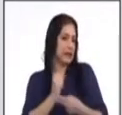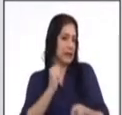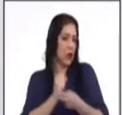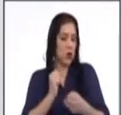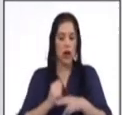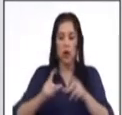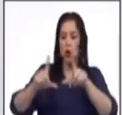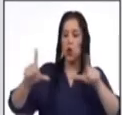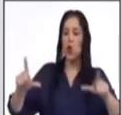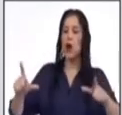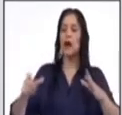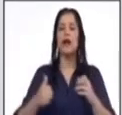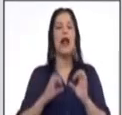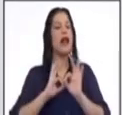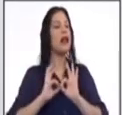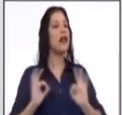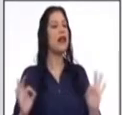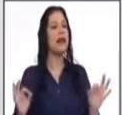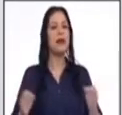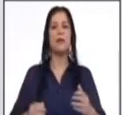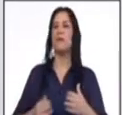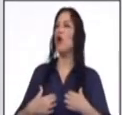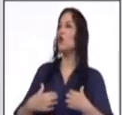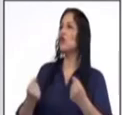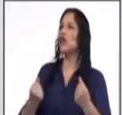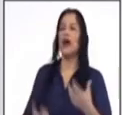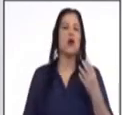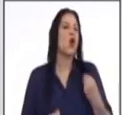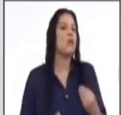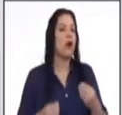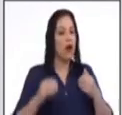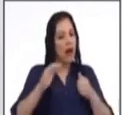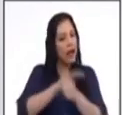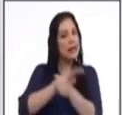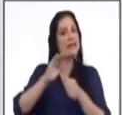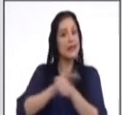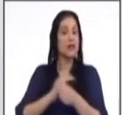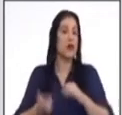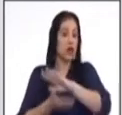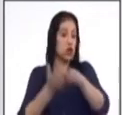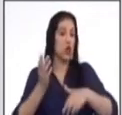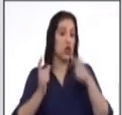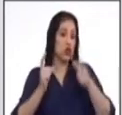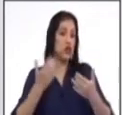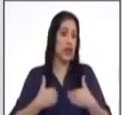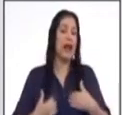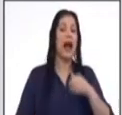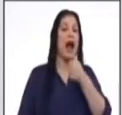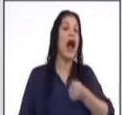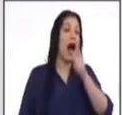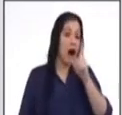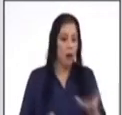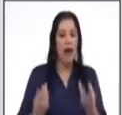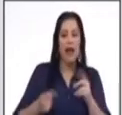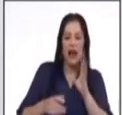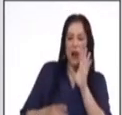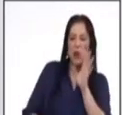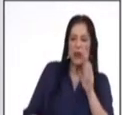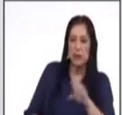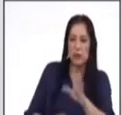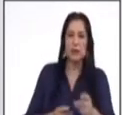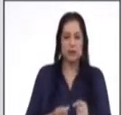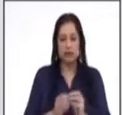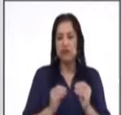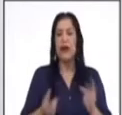un ambiente saludable a través del acceso al agua potable, el tratamiento de los residuos